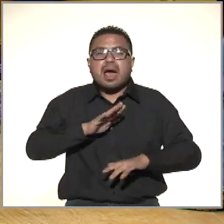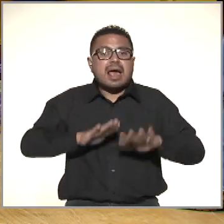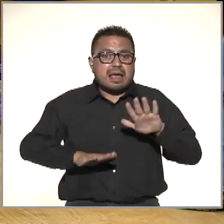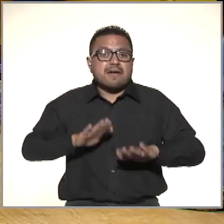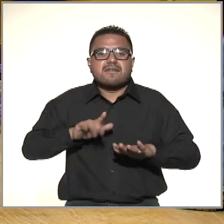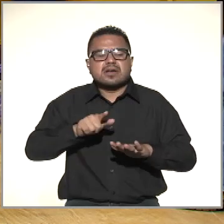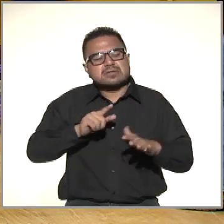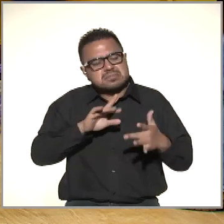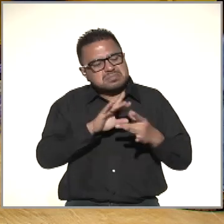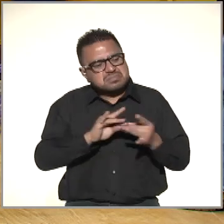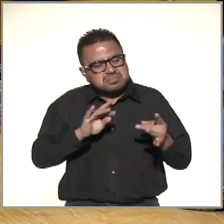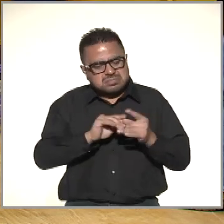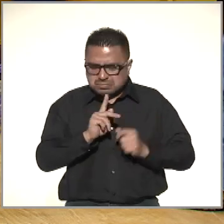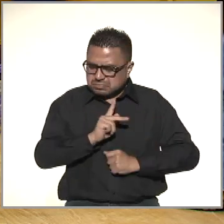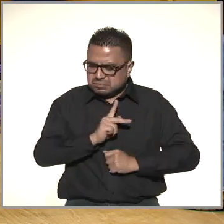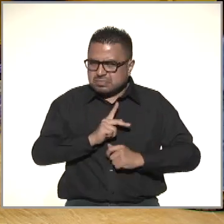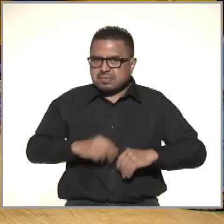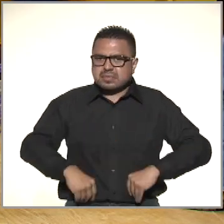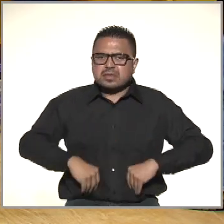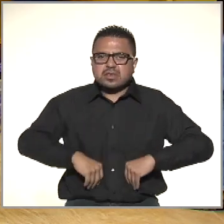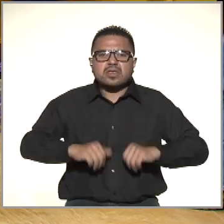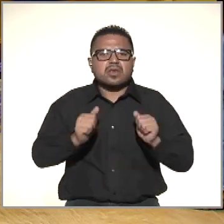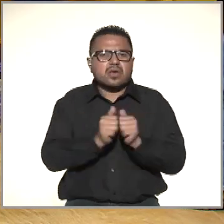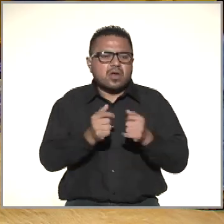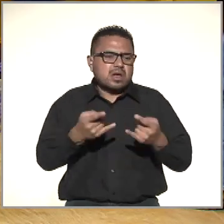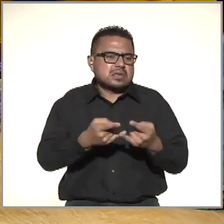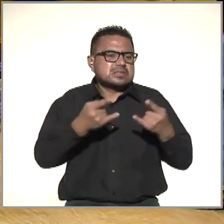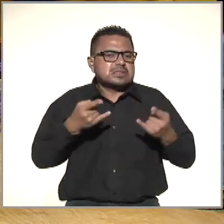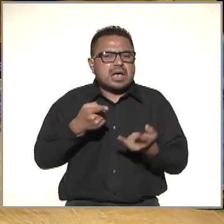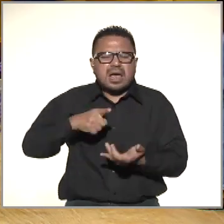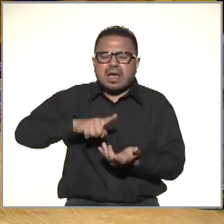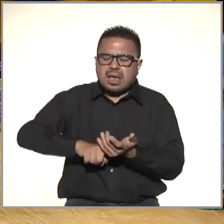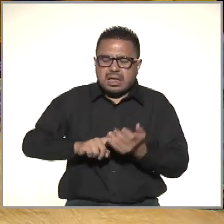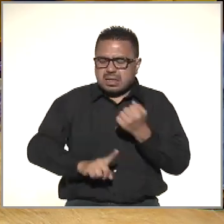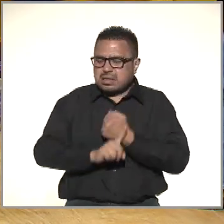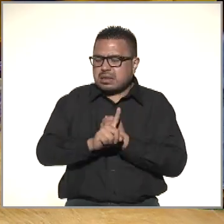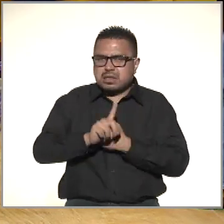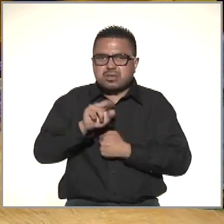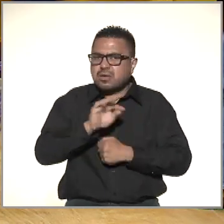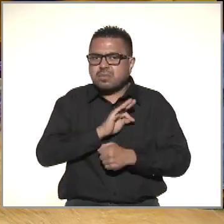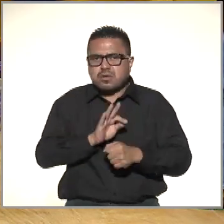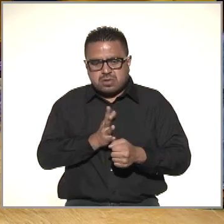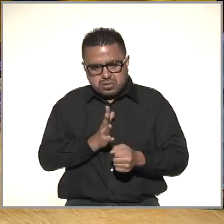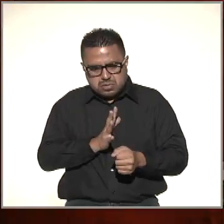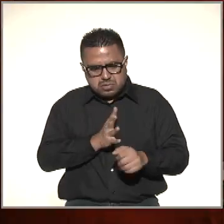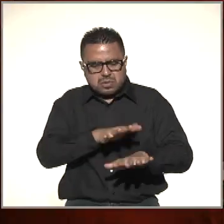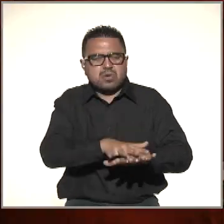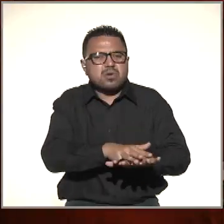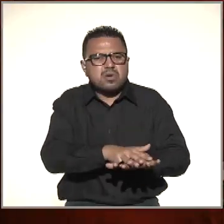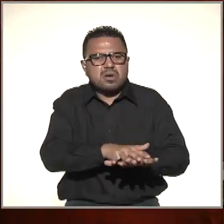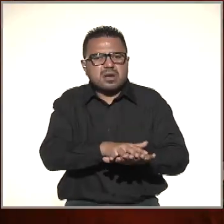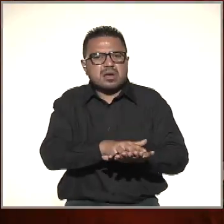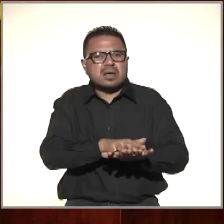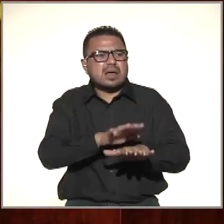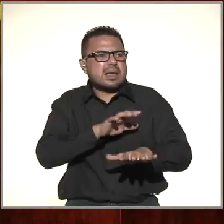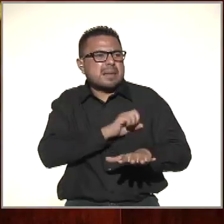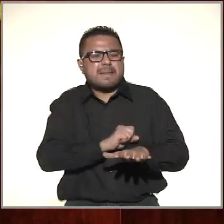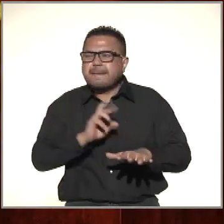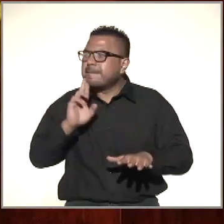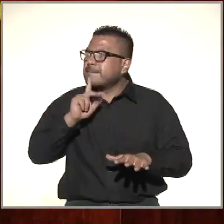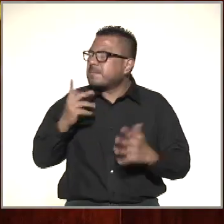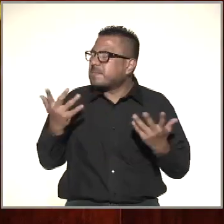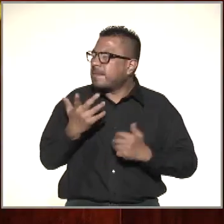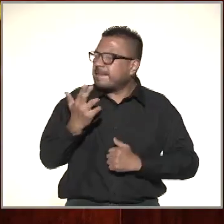contamos nuestra vida con base en historias de trauma y no podemos incorporar otras que preferimos, ¿no? Que nos